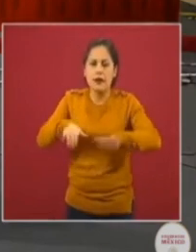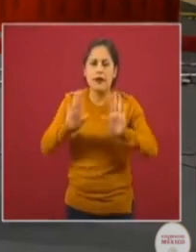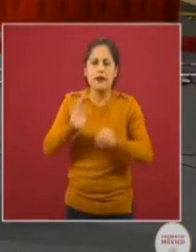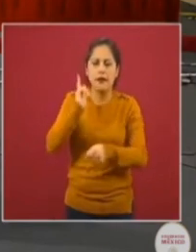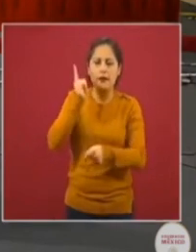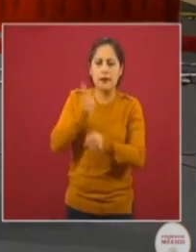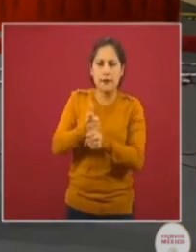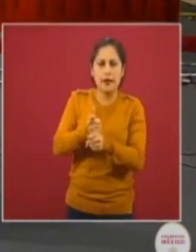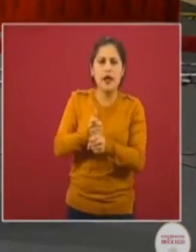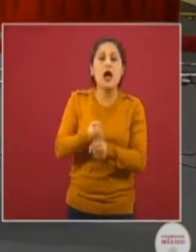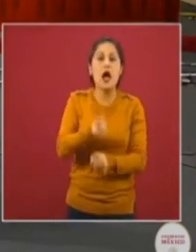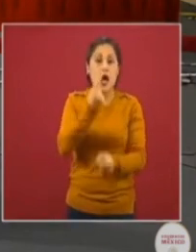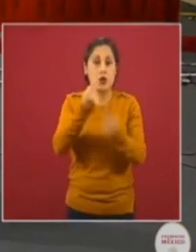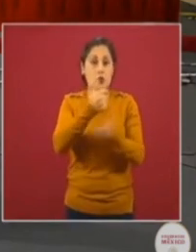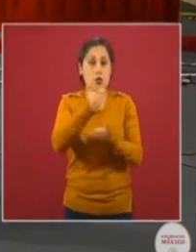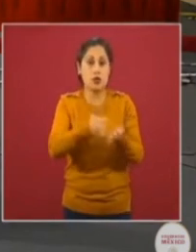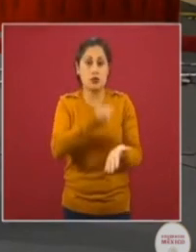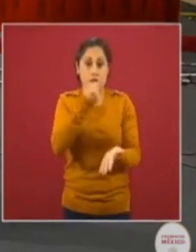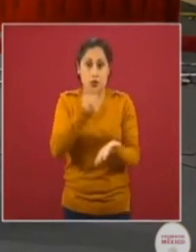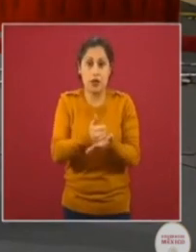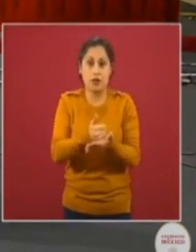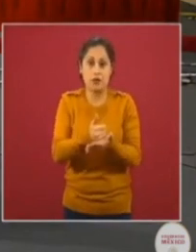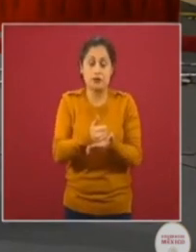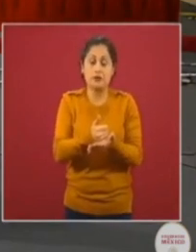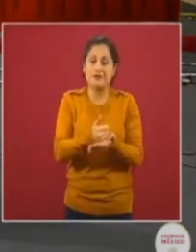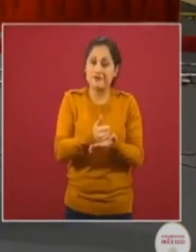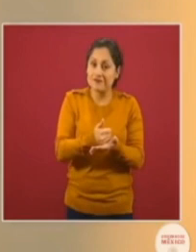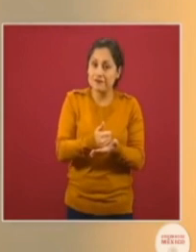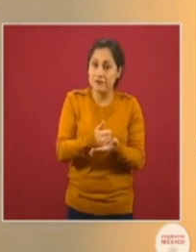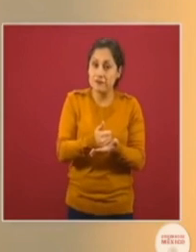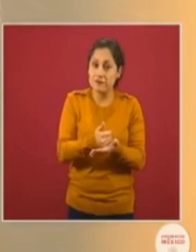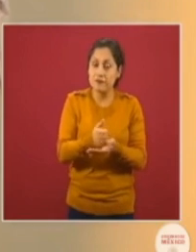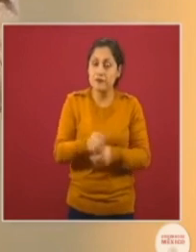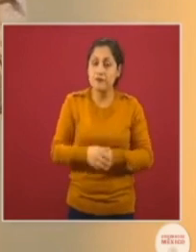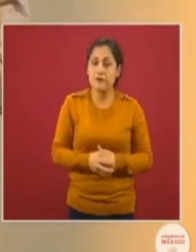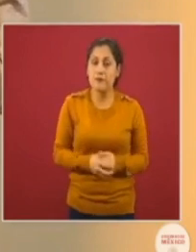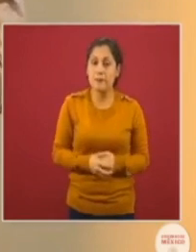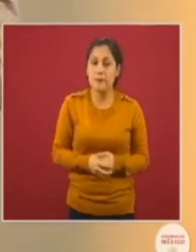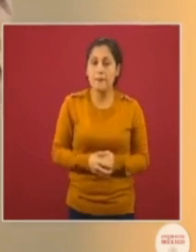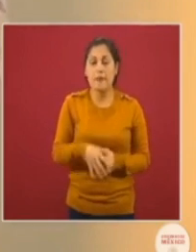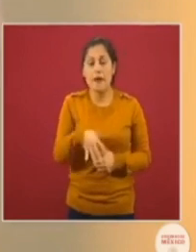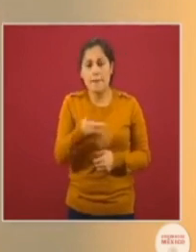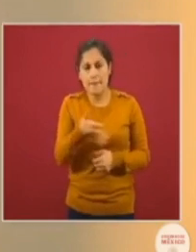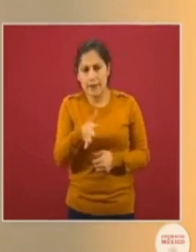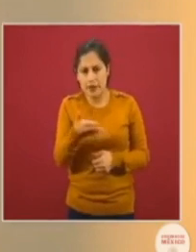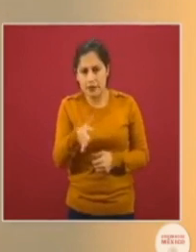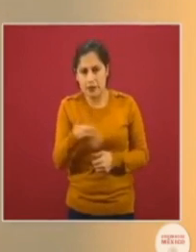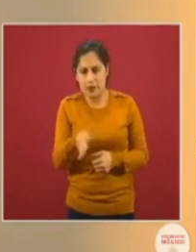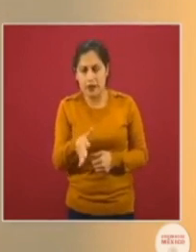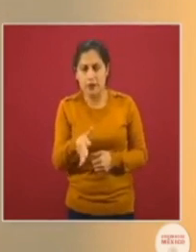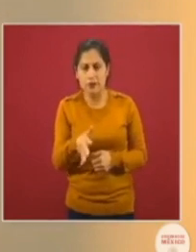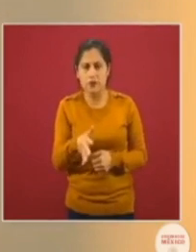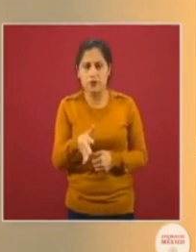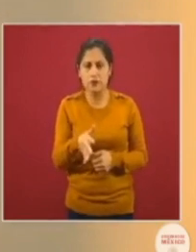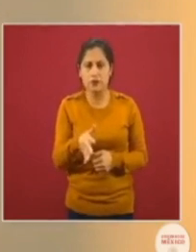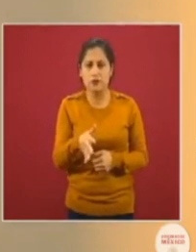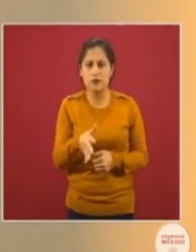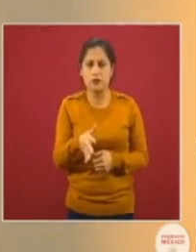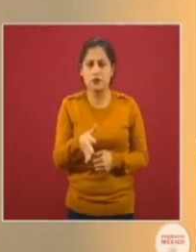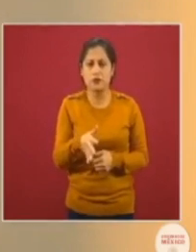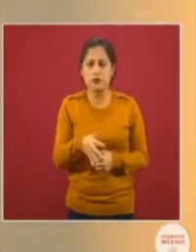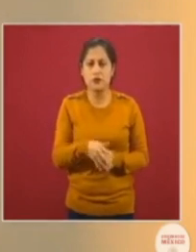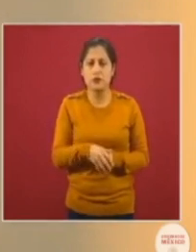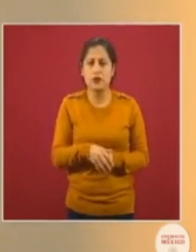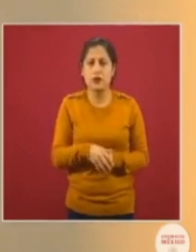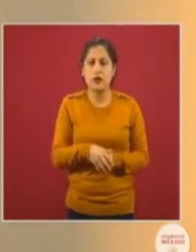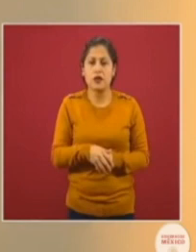Ciudad de México, que representa prácticamente un poco más de la cuarta parte o casi